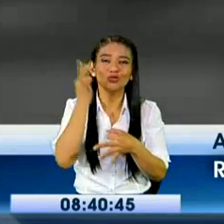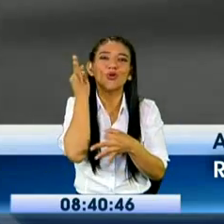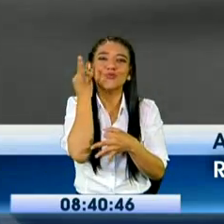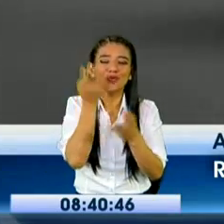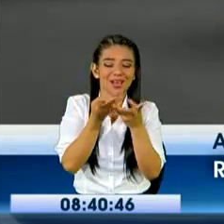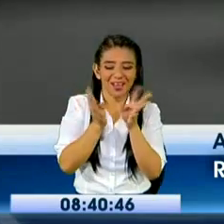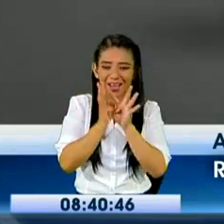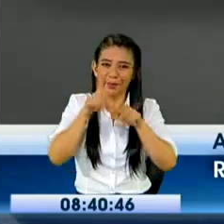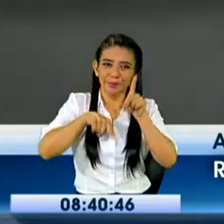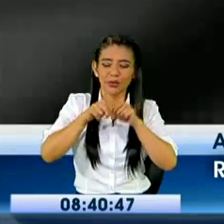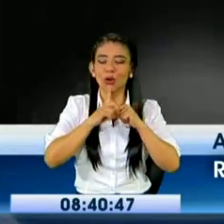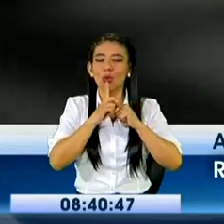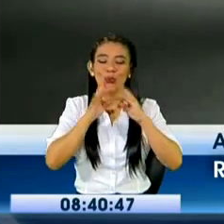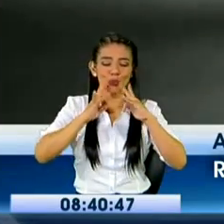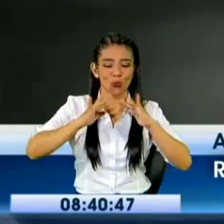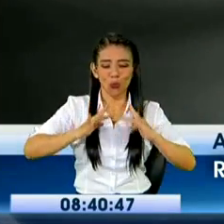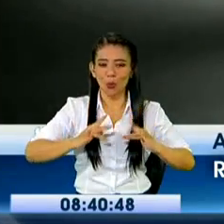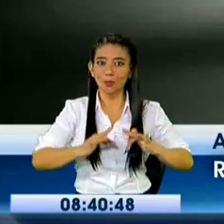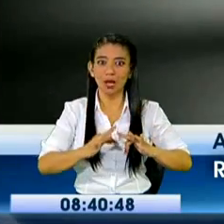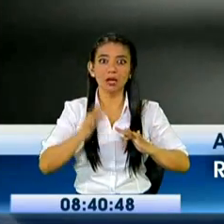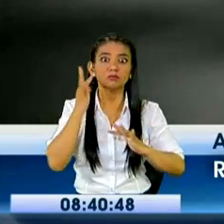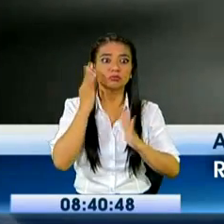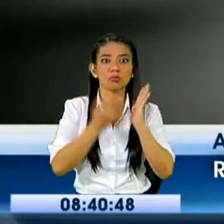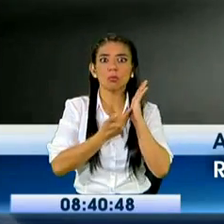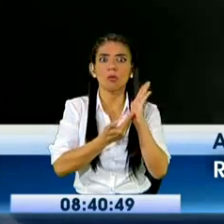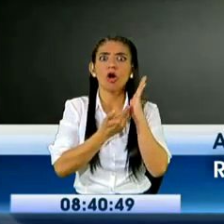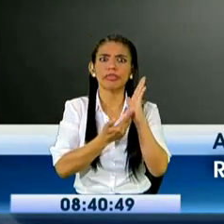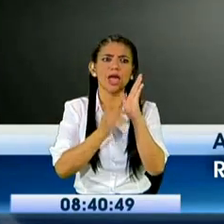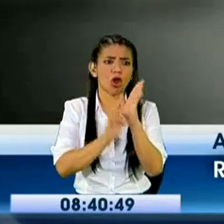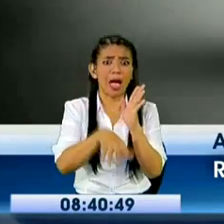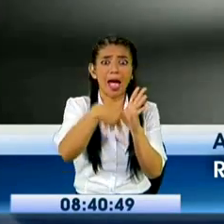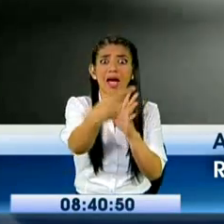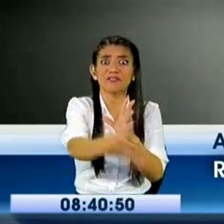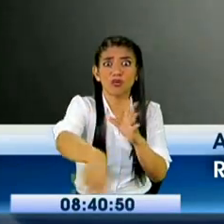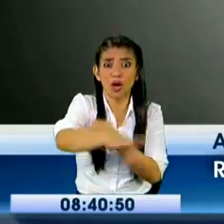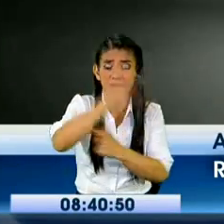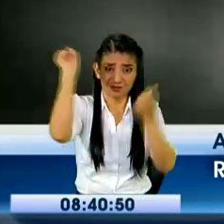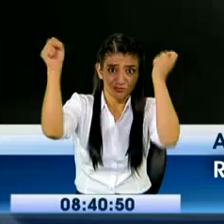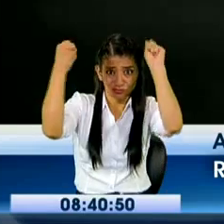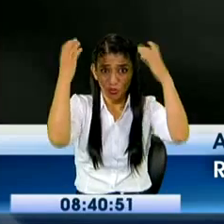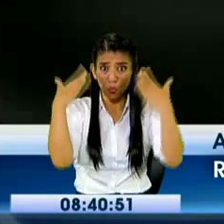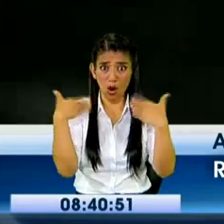cumpleaños se volvió un infierno para la modelo Angie Silva en la zona rosa de